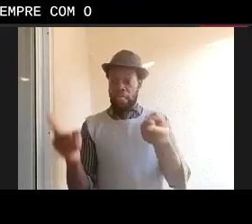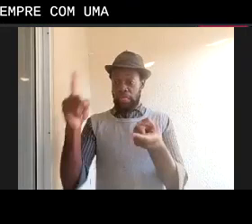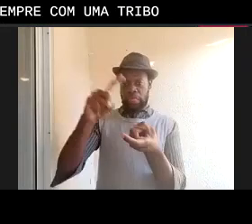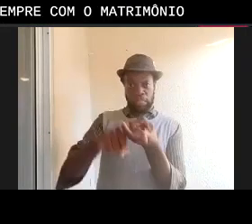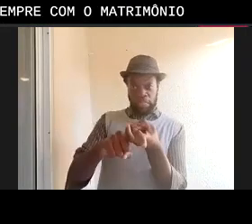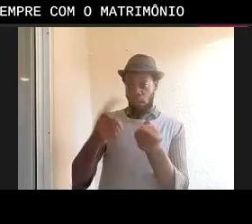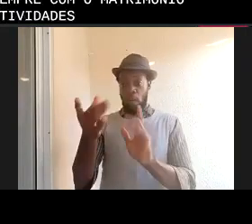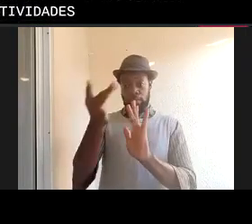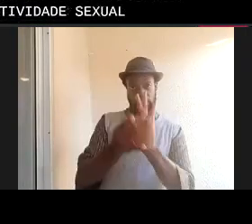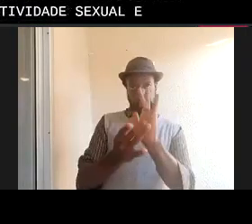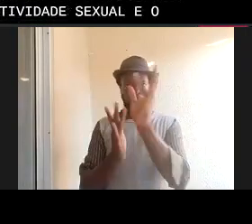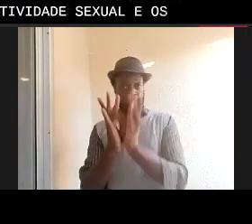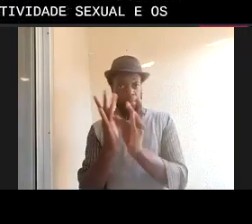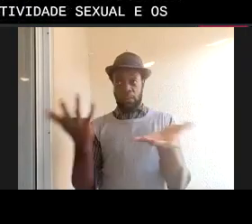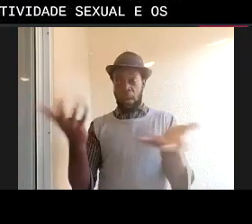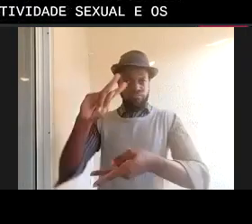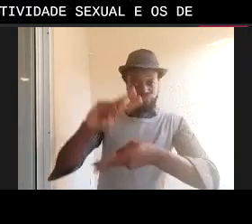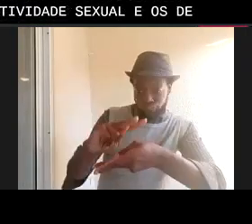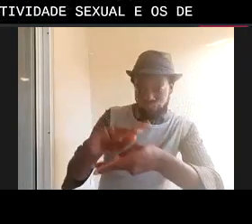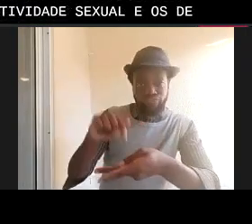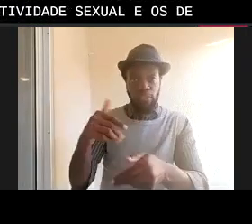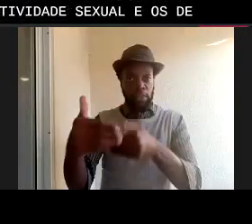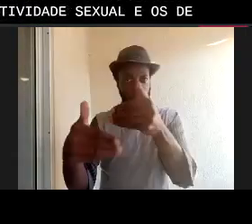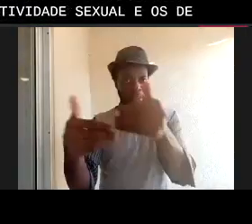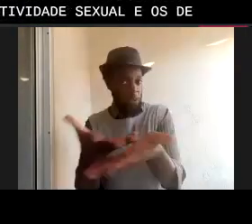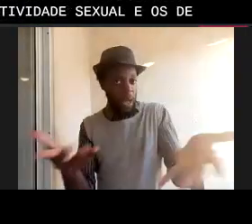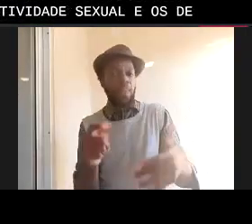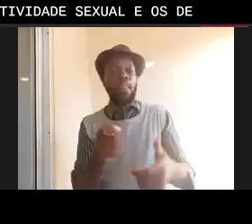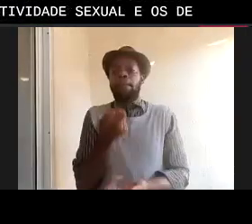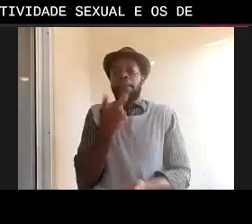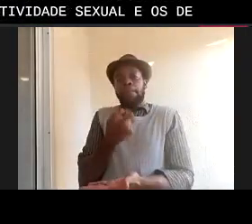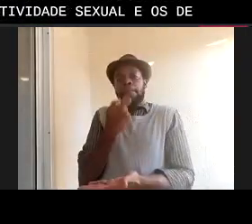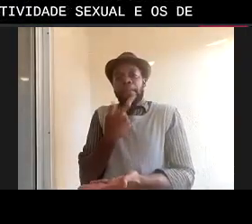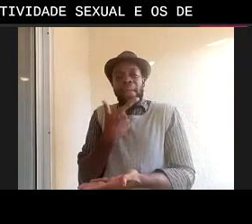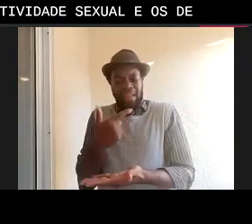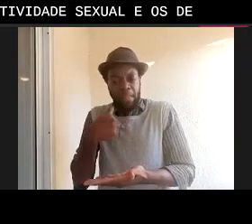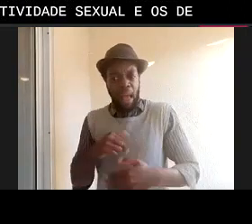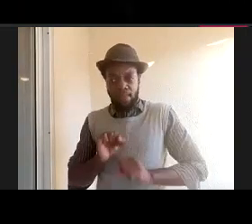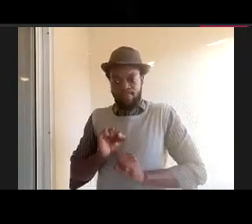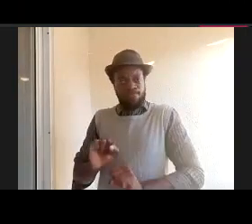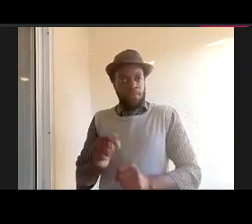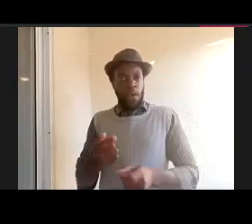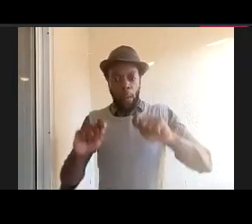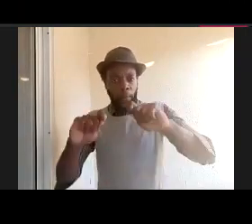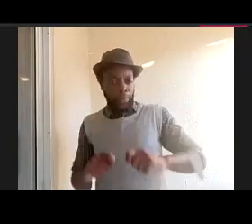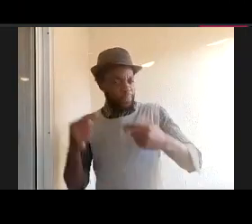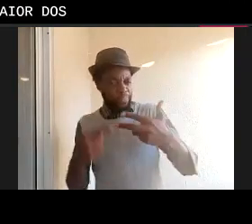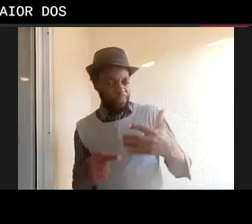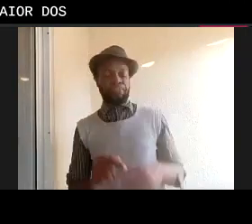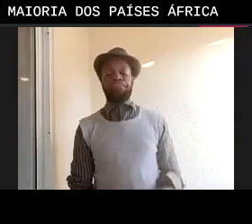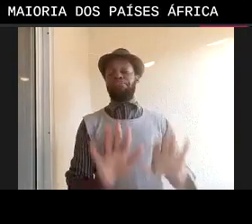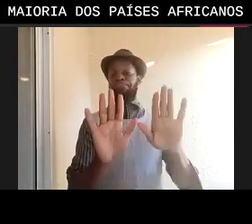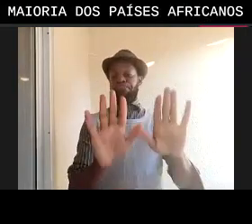de anticonceptivos. En la mayoría de los países africanos, más de 1 de cada 5 mujeres